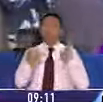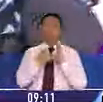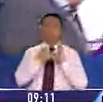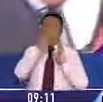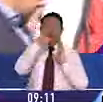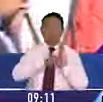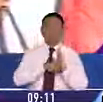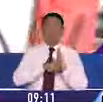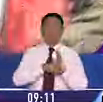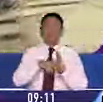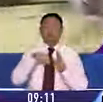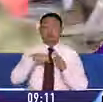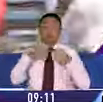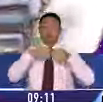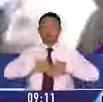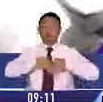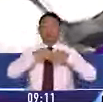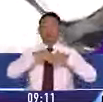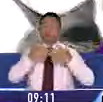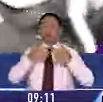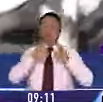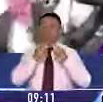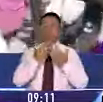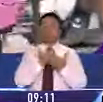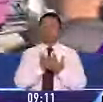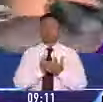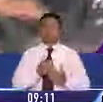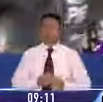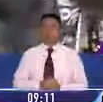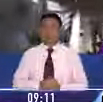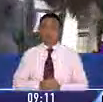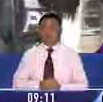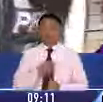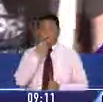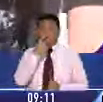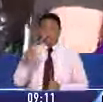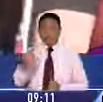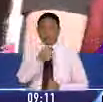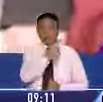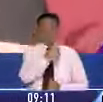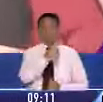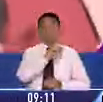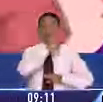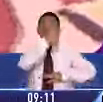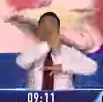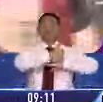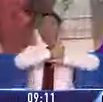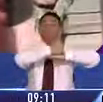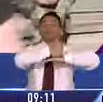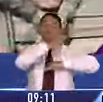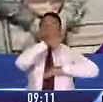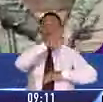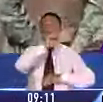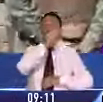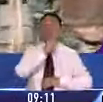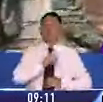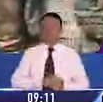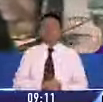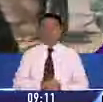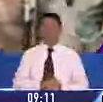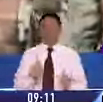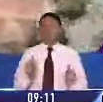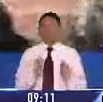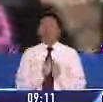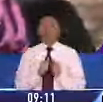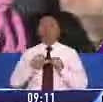y también a la reactivación de las familias. Ahí vemos, esa es la sede de UNES, que está